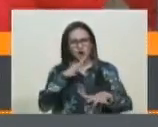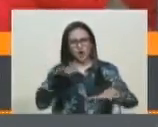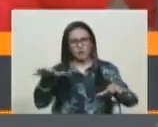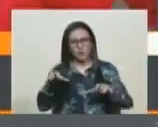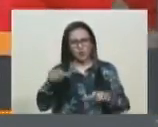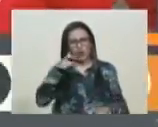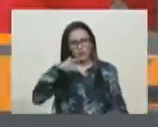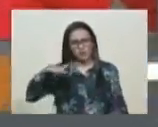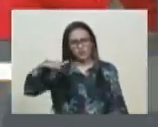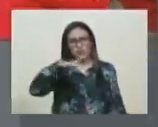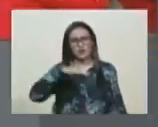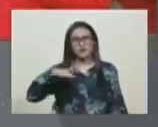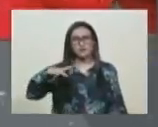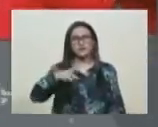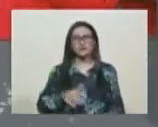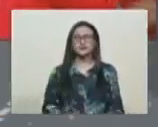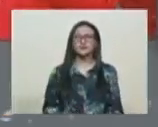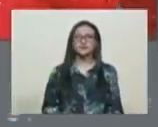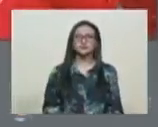nuestro pueblo.